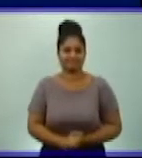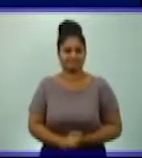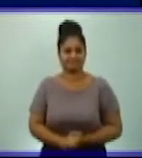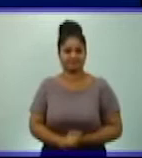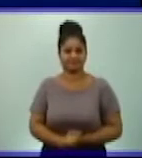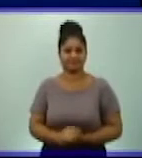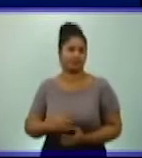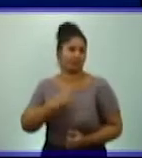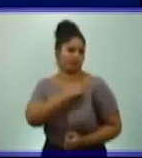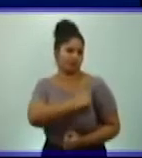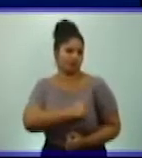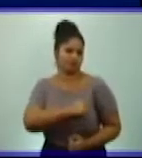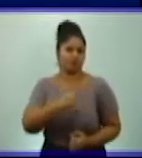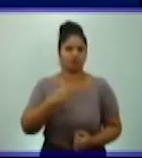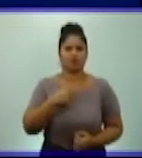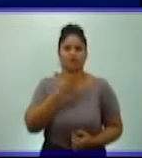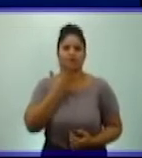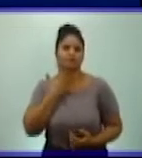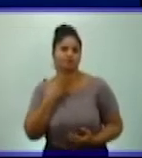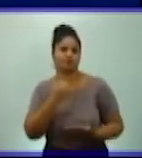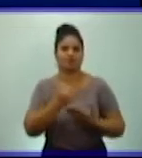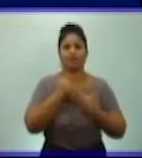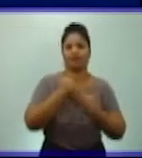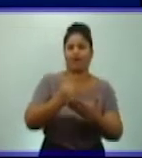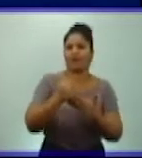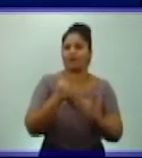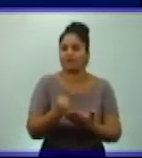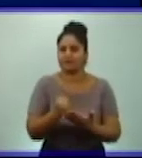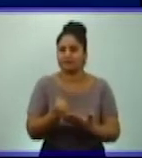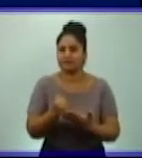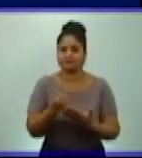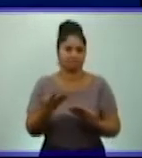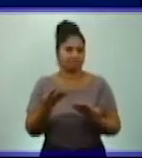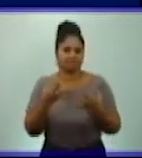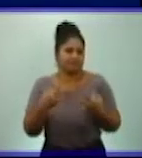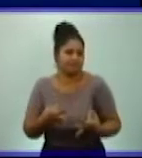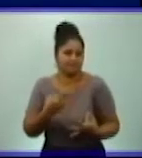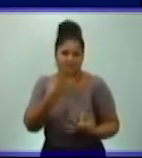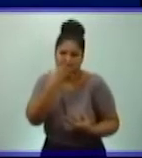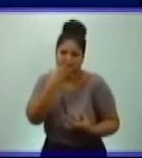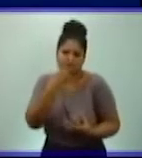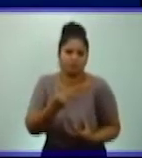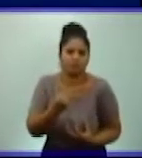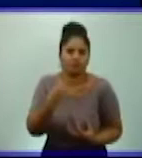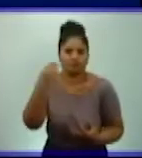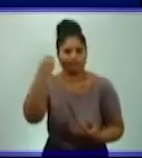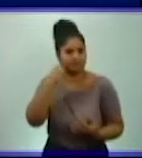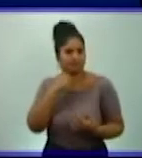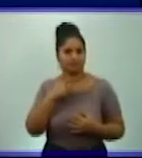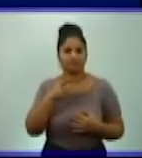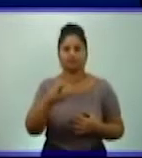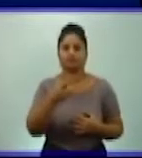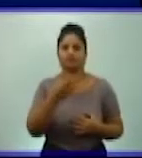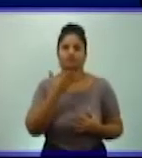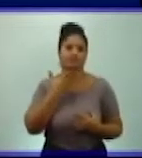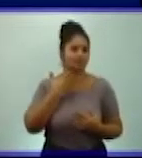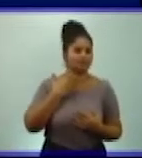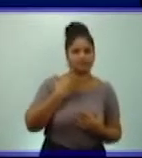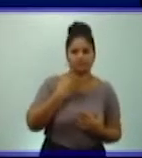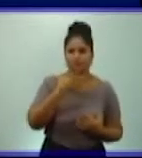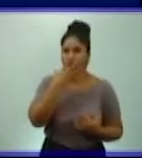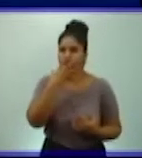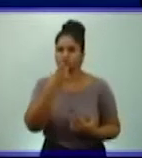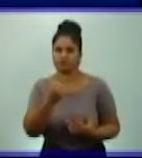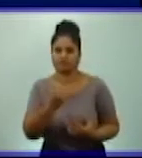ayudaba, venció lo que imposible parecía, pues entre el llanto que el dolor vertía, el corazón deshecho